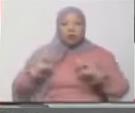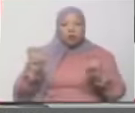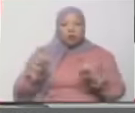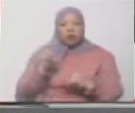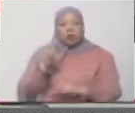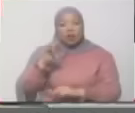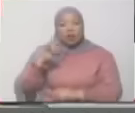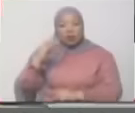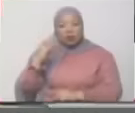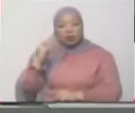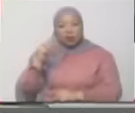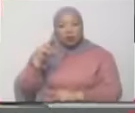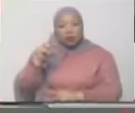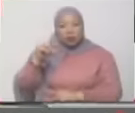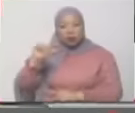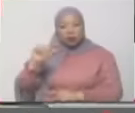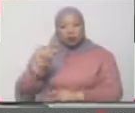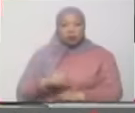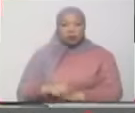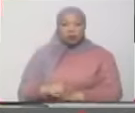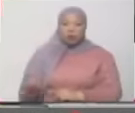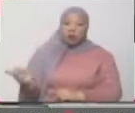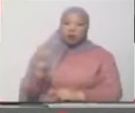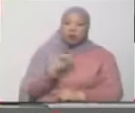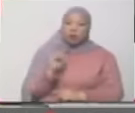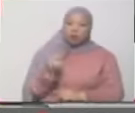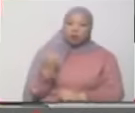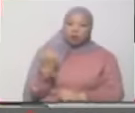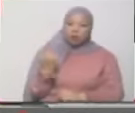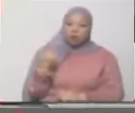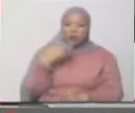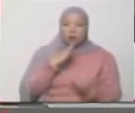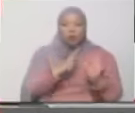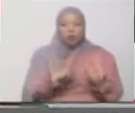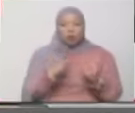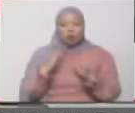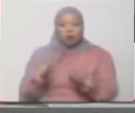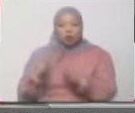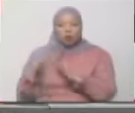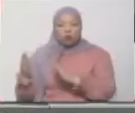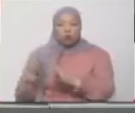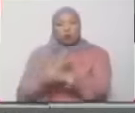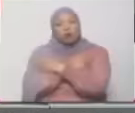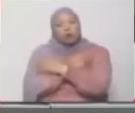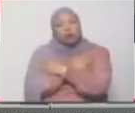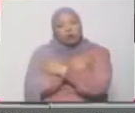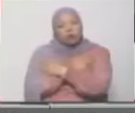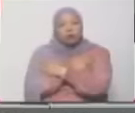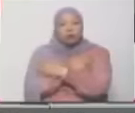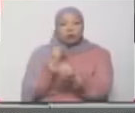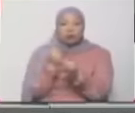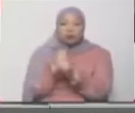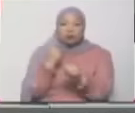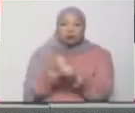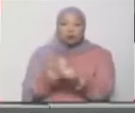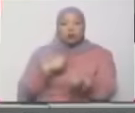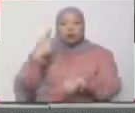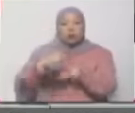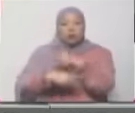tiene un mes, ¿verdad? Ha venido organizando. Yo felicito a Ricardo Sánchez, el tremendo